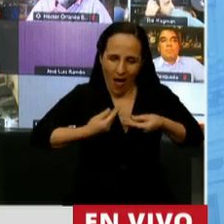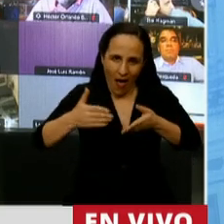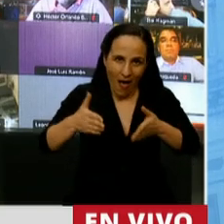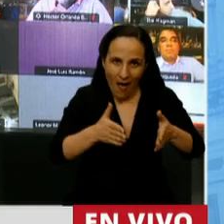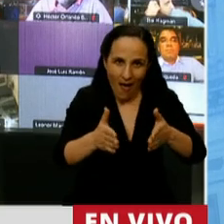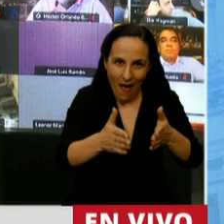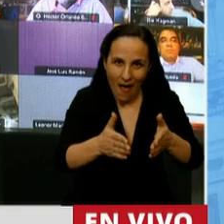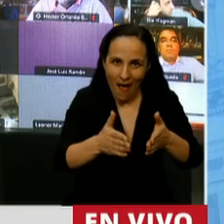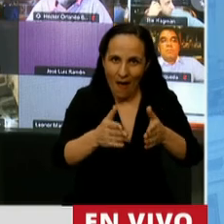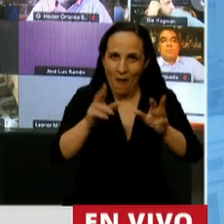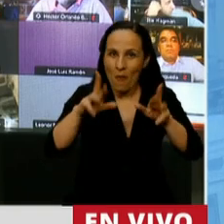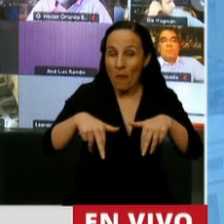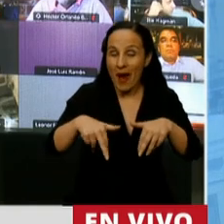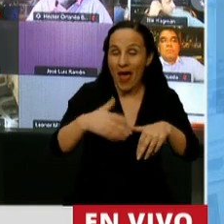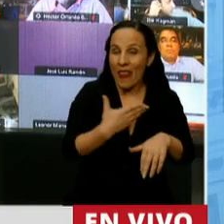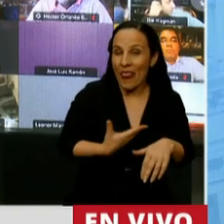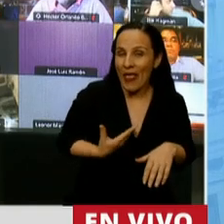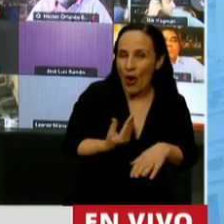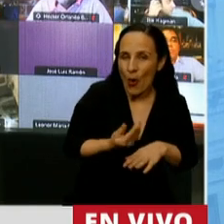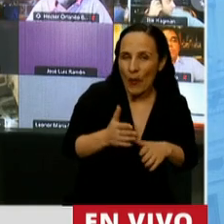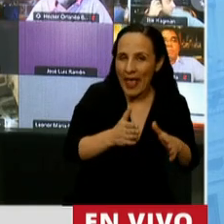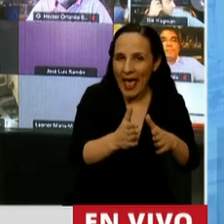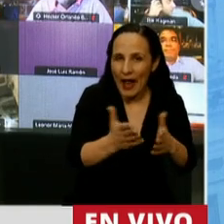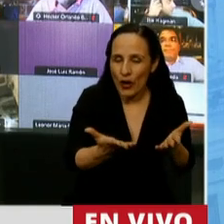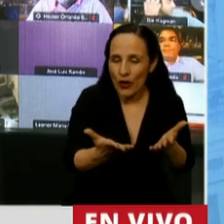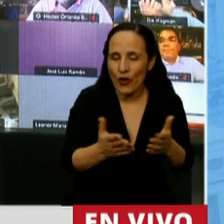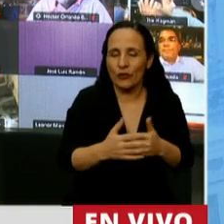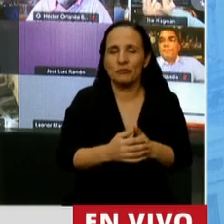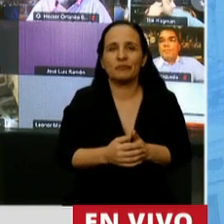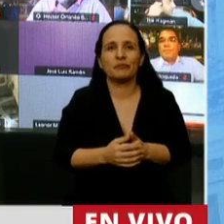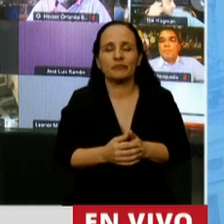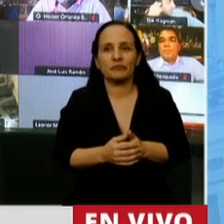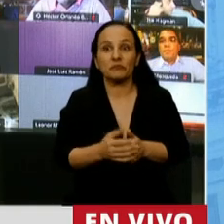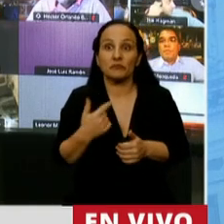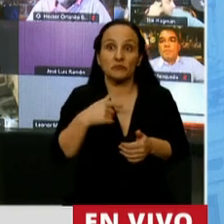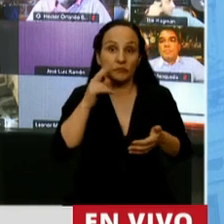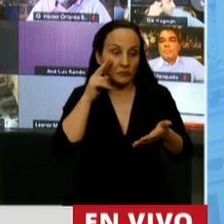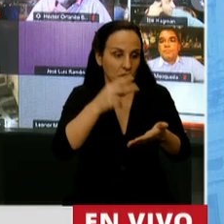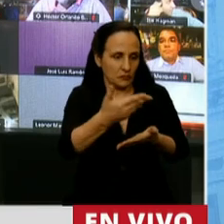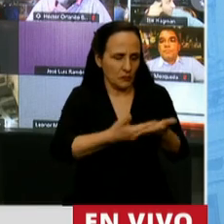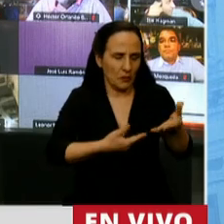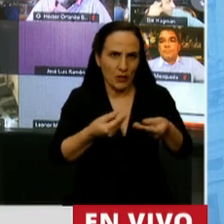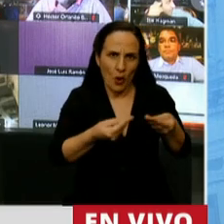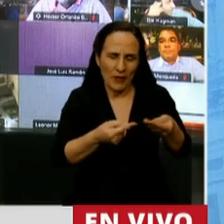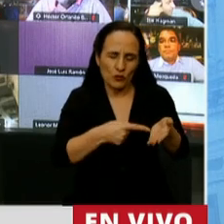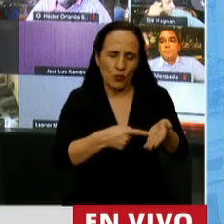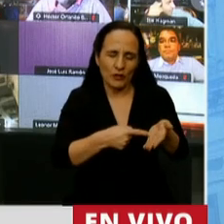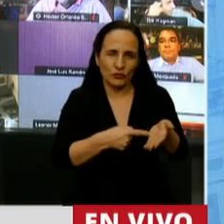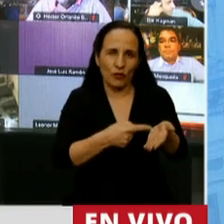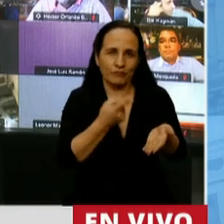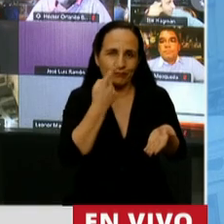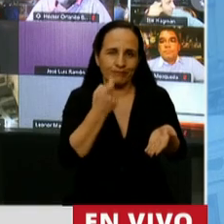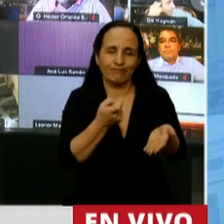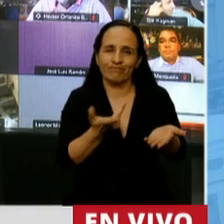gobierno es un camino y la verdad es que cuando observo el presupuesto me doy cuenta que